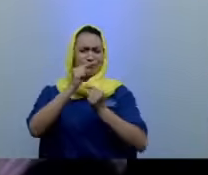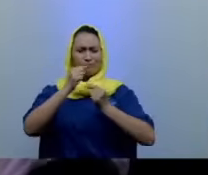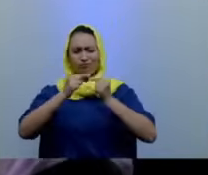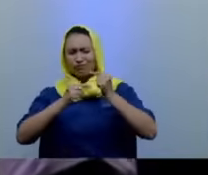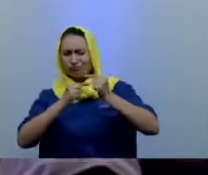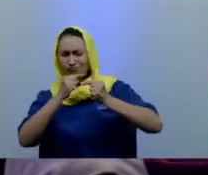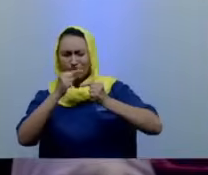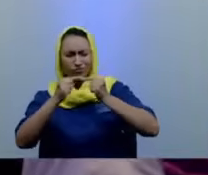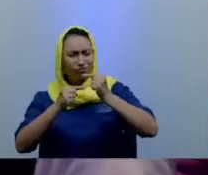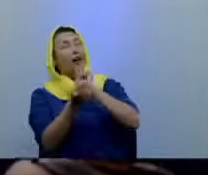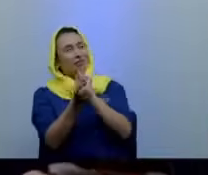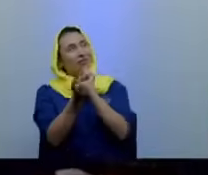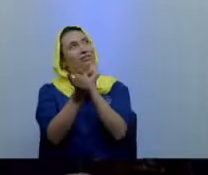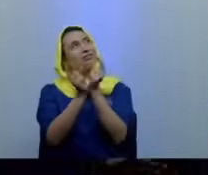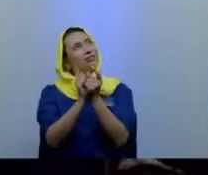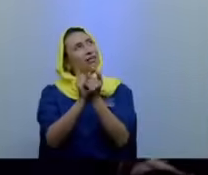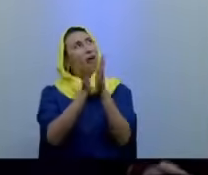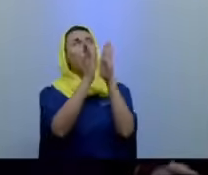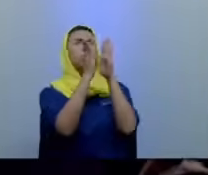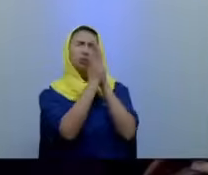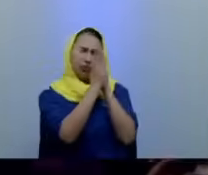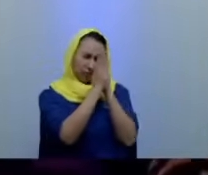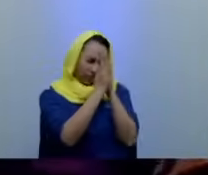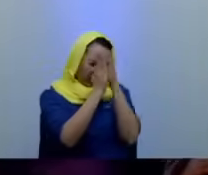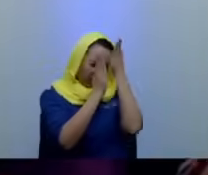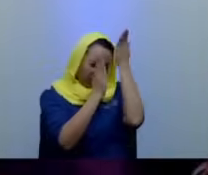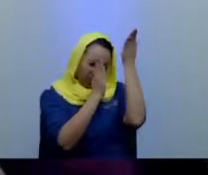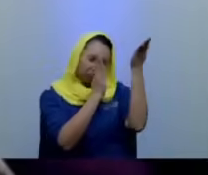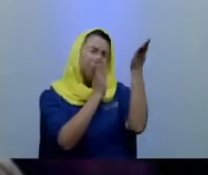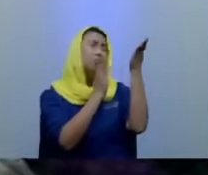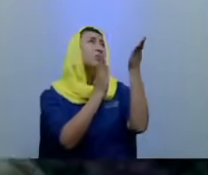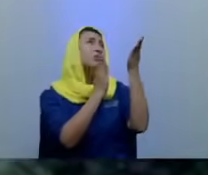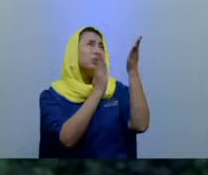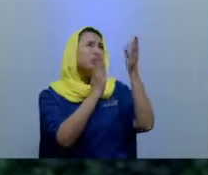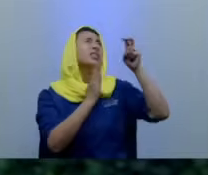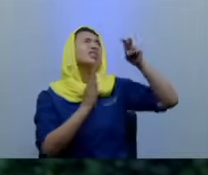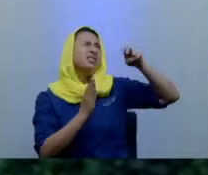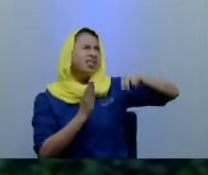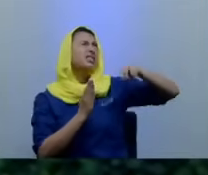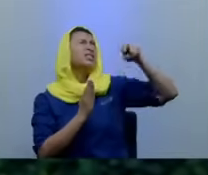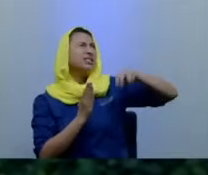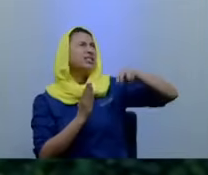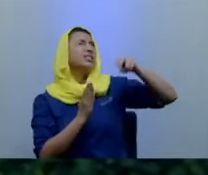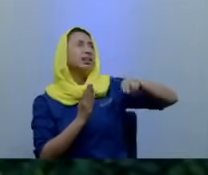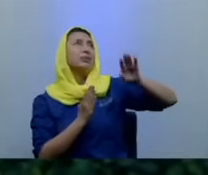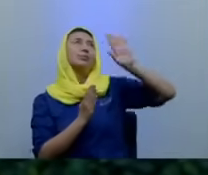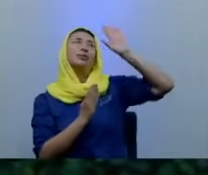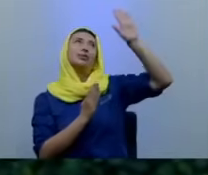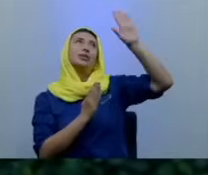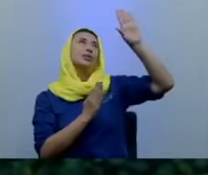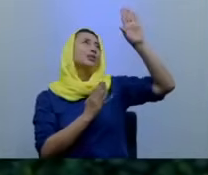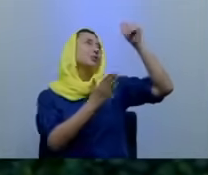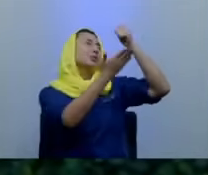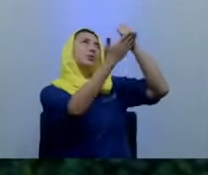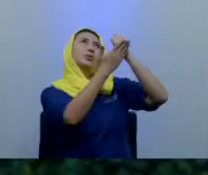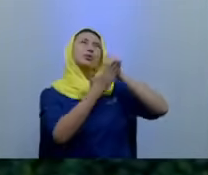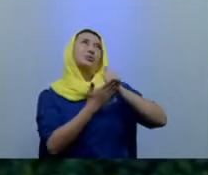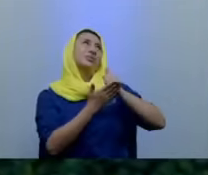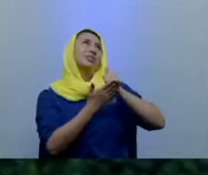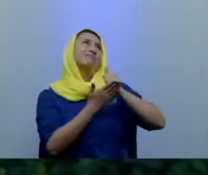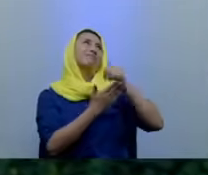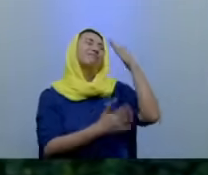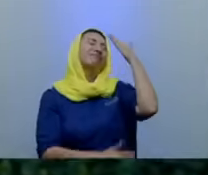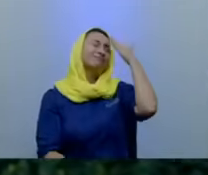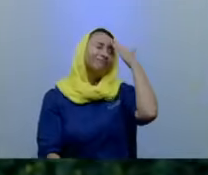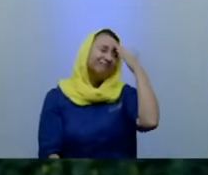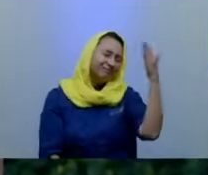por medio de la renovación. Lo solicitamos porque lo necesitamos. Señor, gracias, gracias,